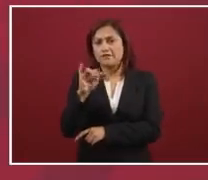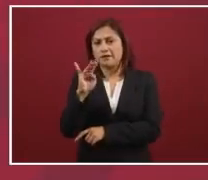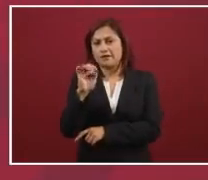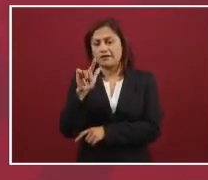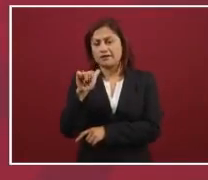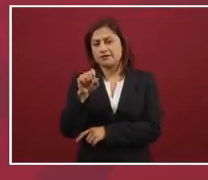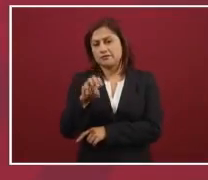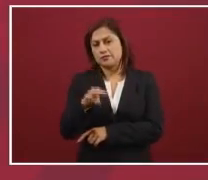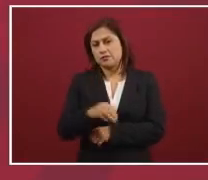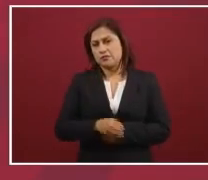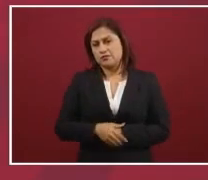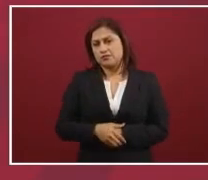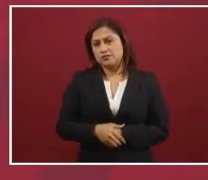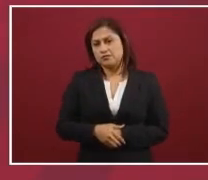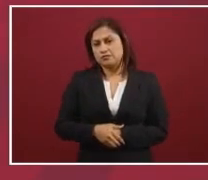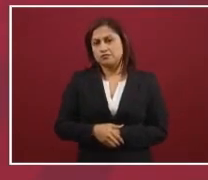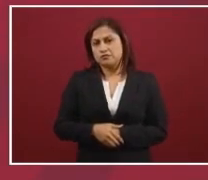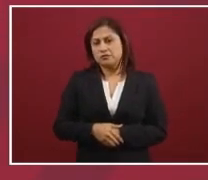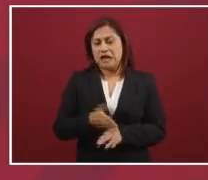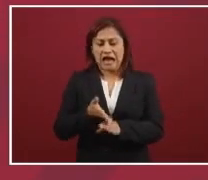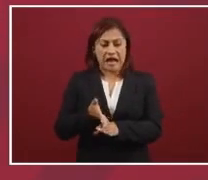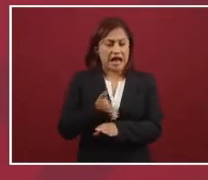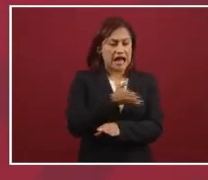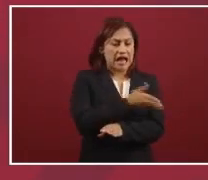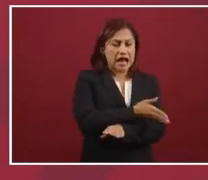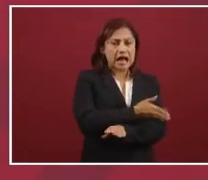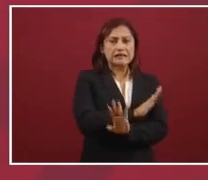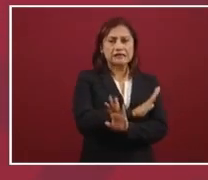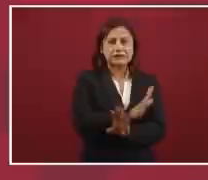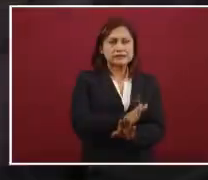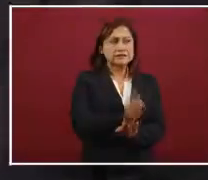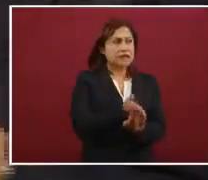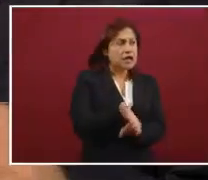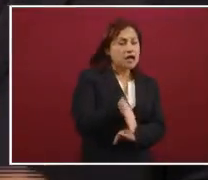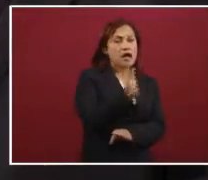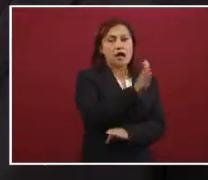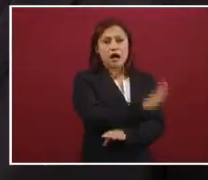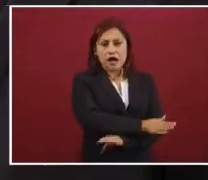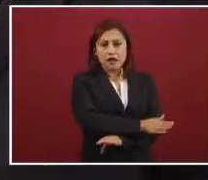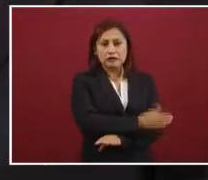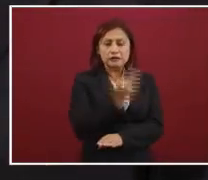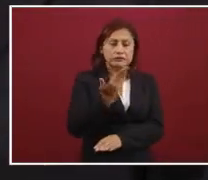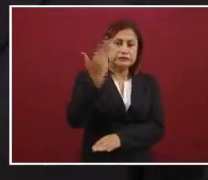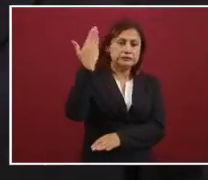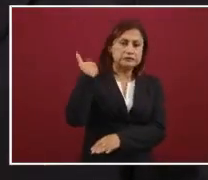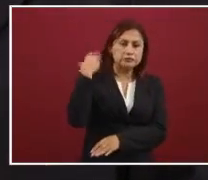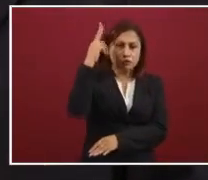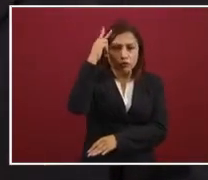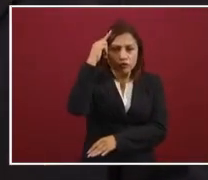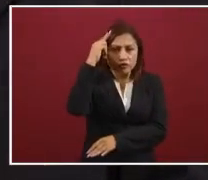un proceso vivido, padecido en México,